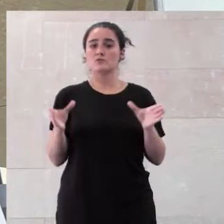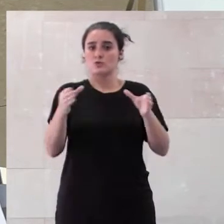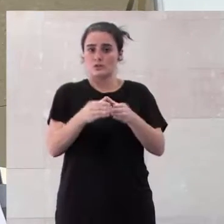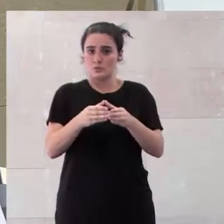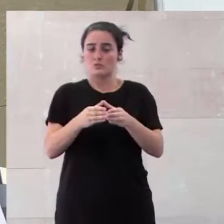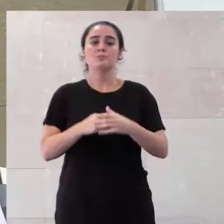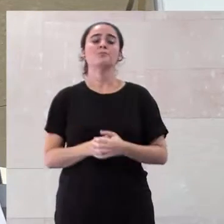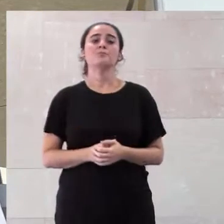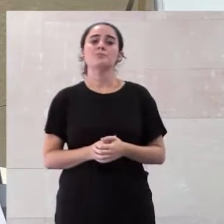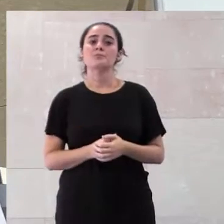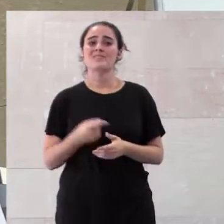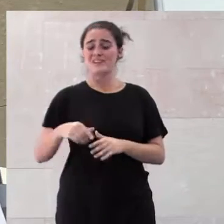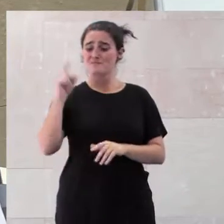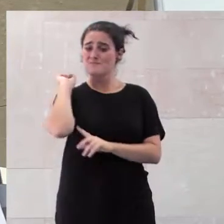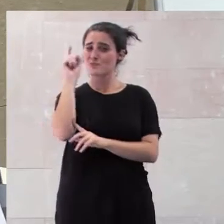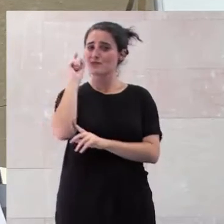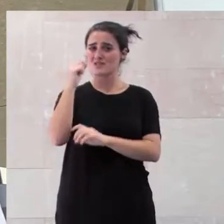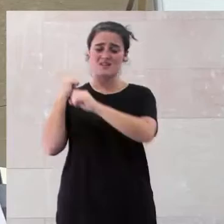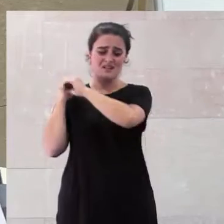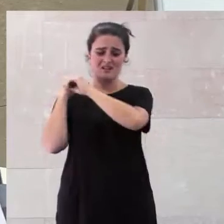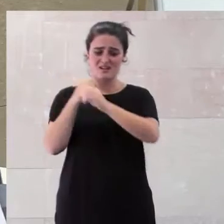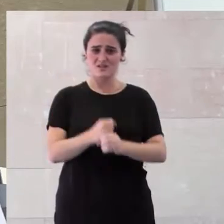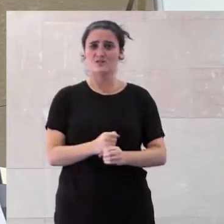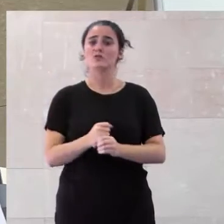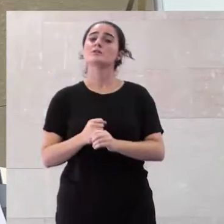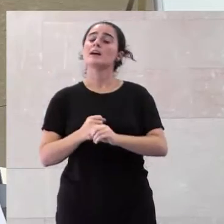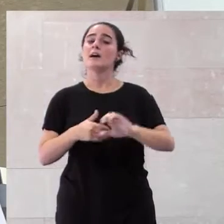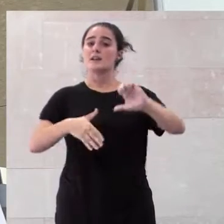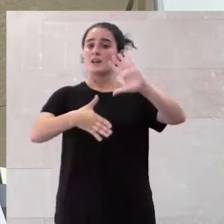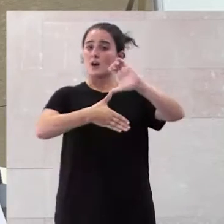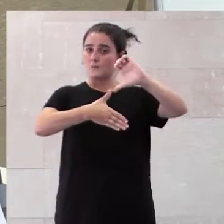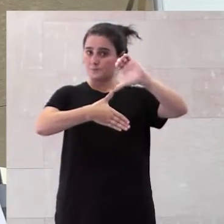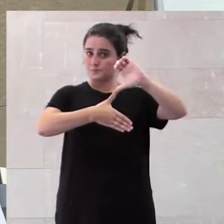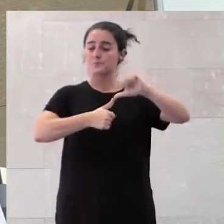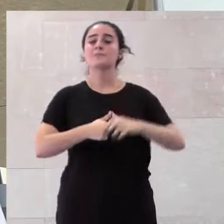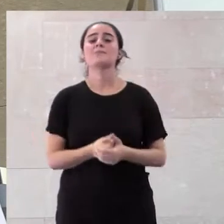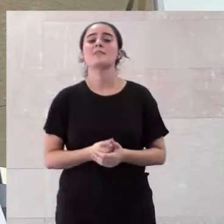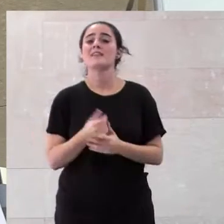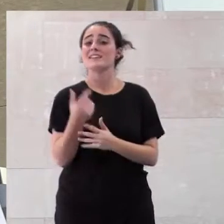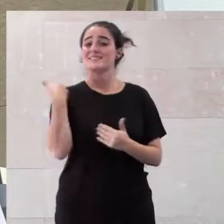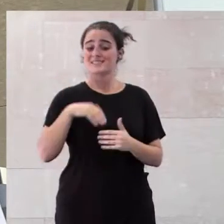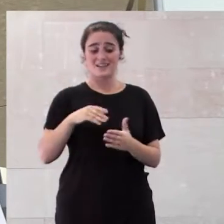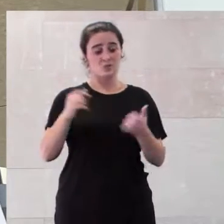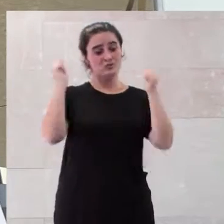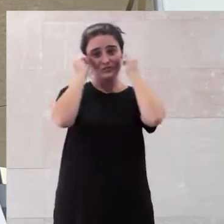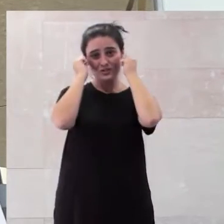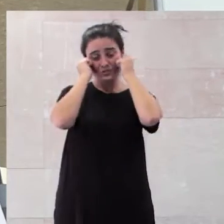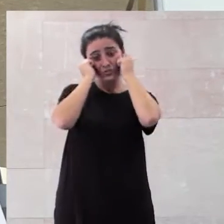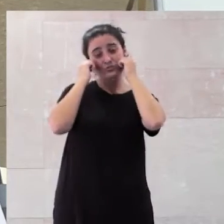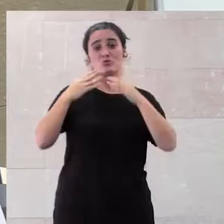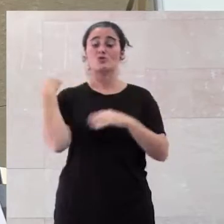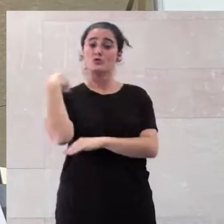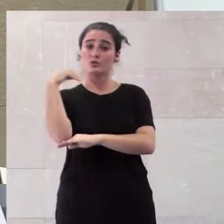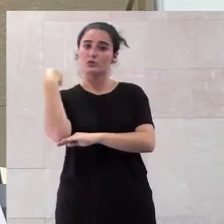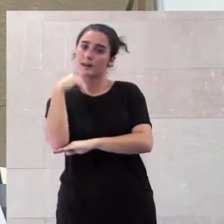sido profesora durante muchos años en la Universidad Centroamericana de Managua, en Nicaragua, y está realizando su tesis doctoral en la UPV sobre las escuelas